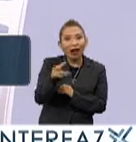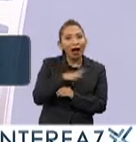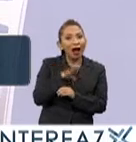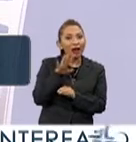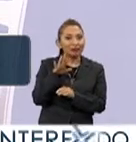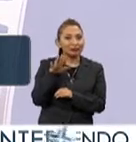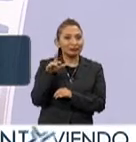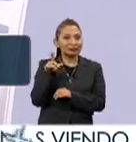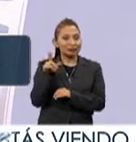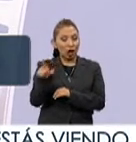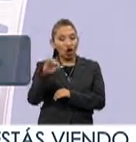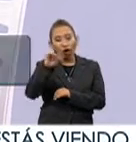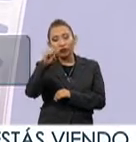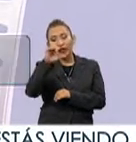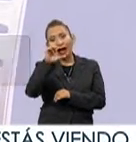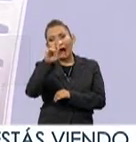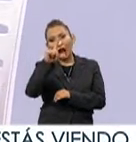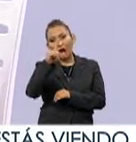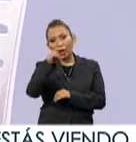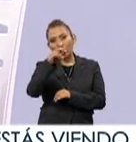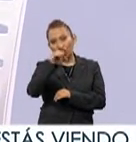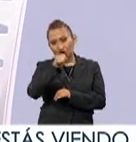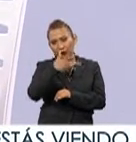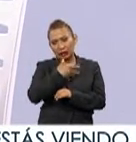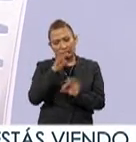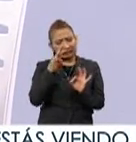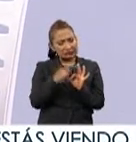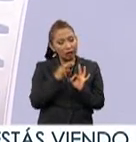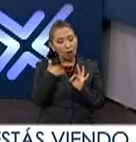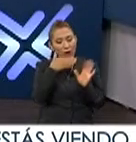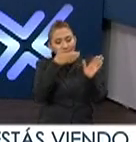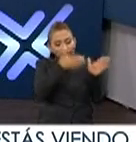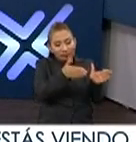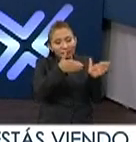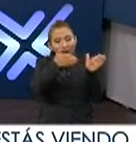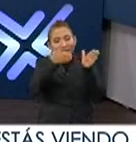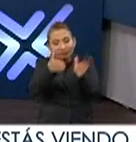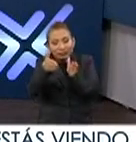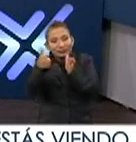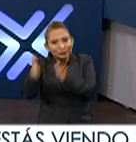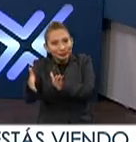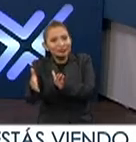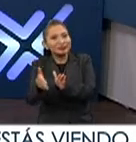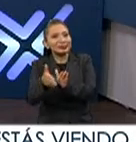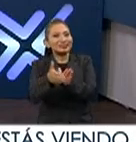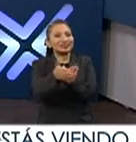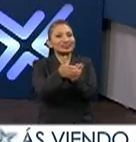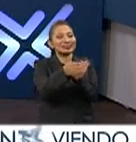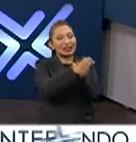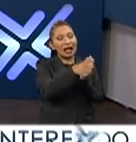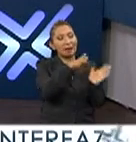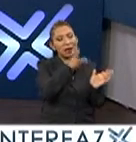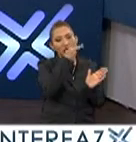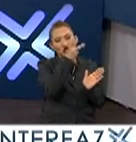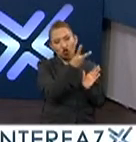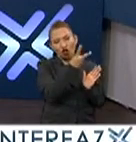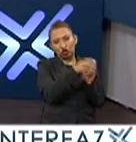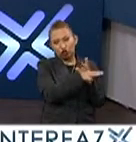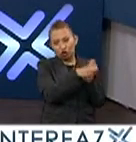Hay Carlos tuvo el tino de hacer secciones en donde había 2